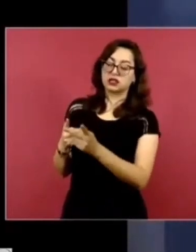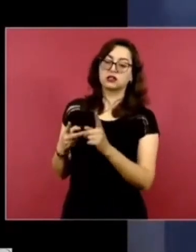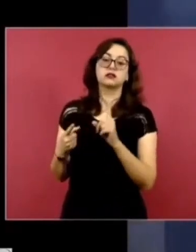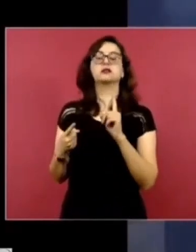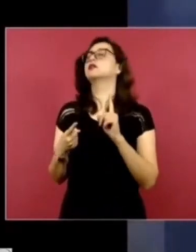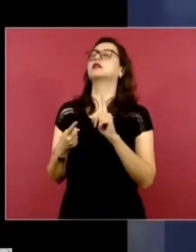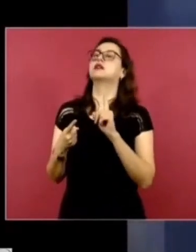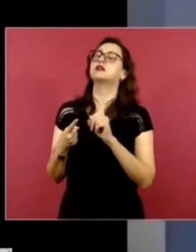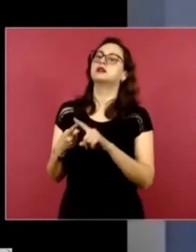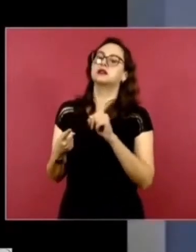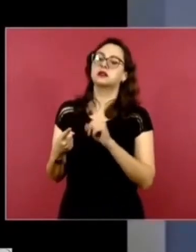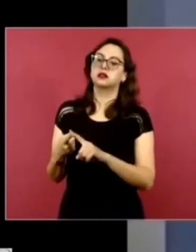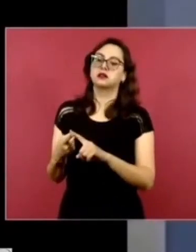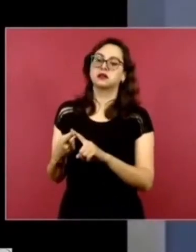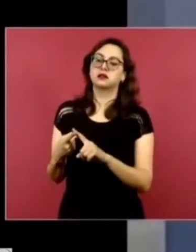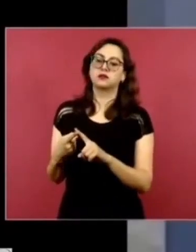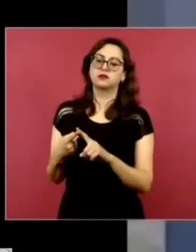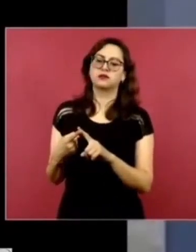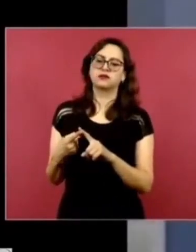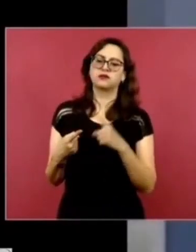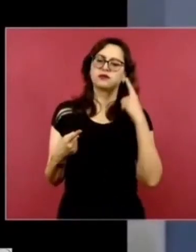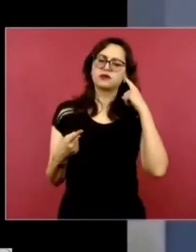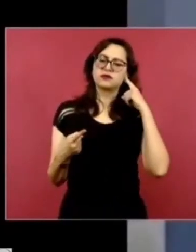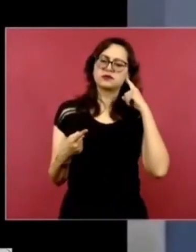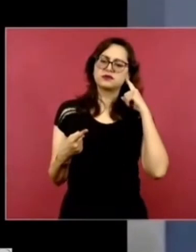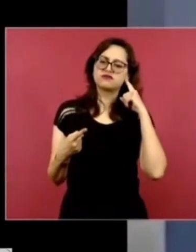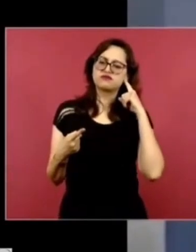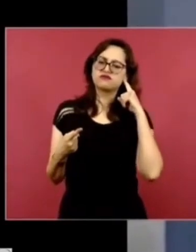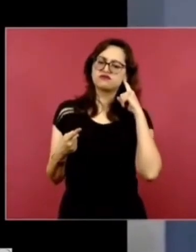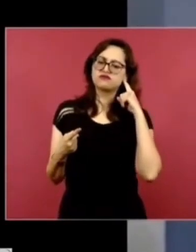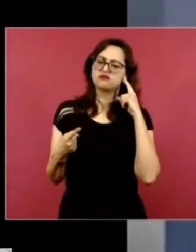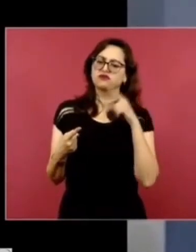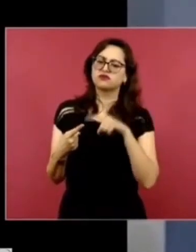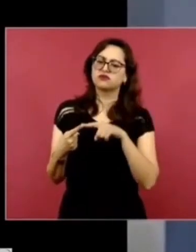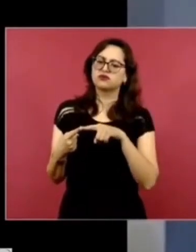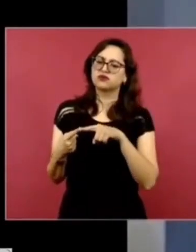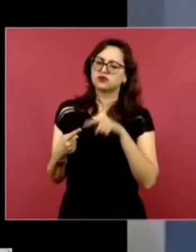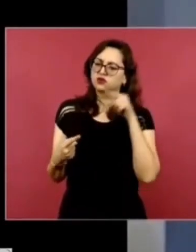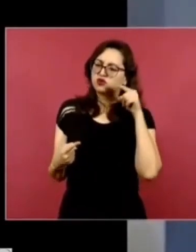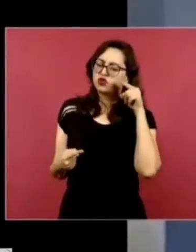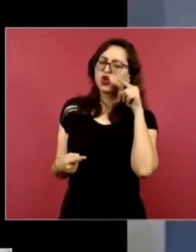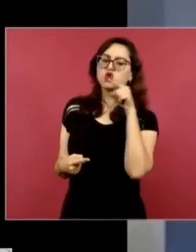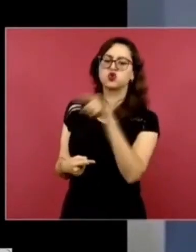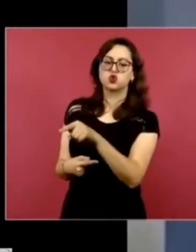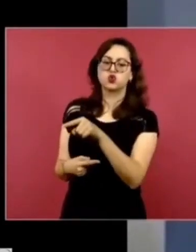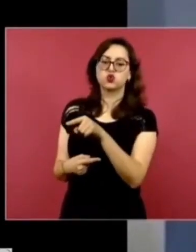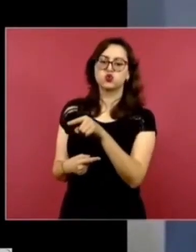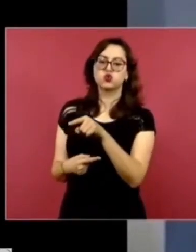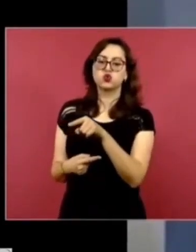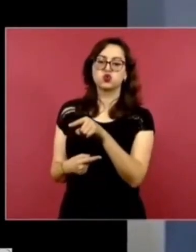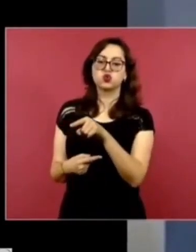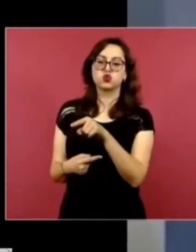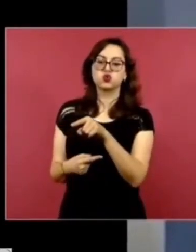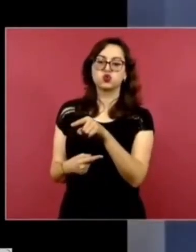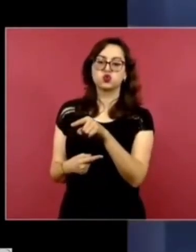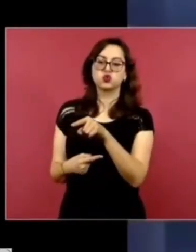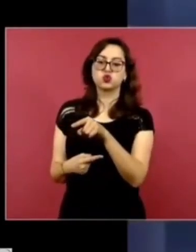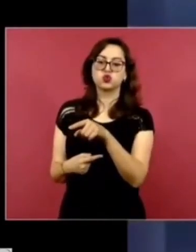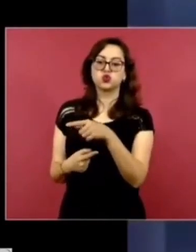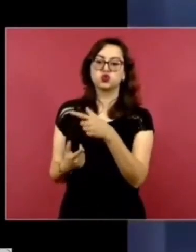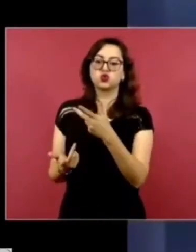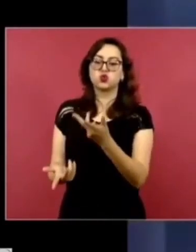desde hace tiempo. ¿Por qué no has dicho cuatro meses de los videos? ¿Por qué no has dicho con todas sus palabras que Ponce y Bejarano son